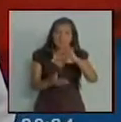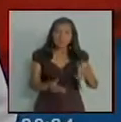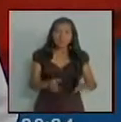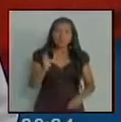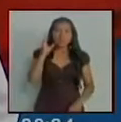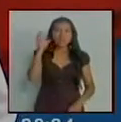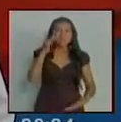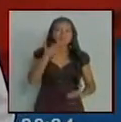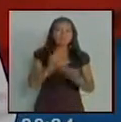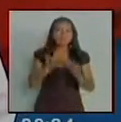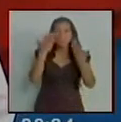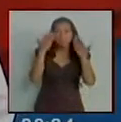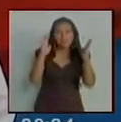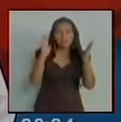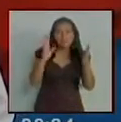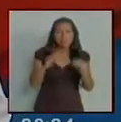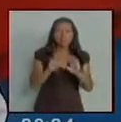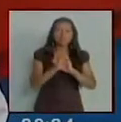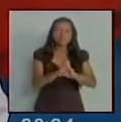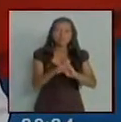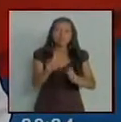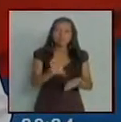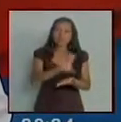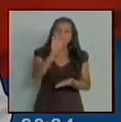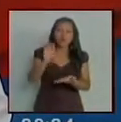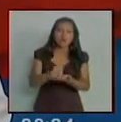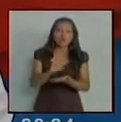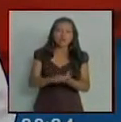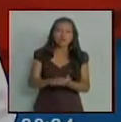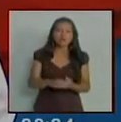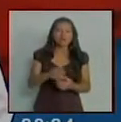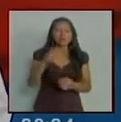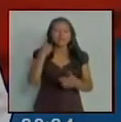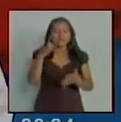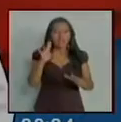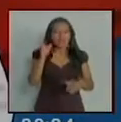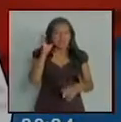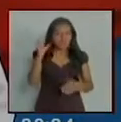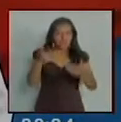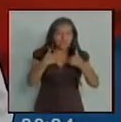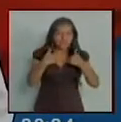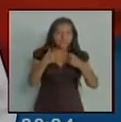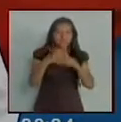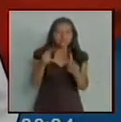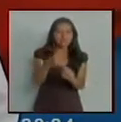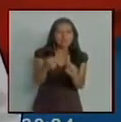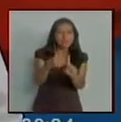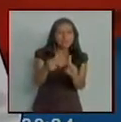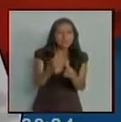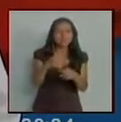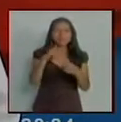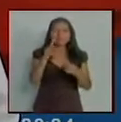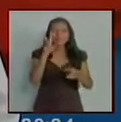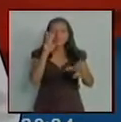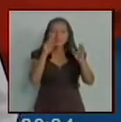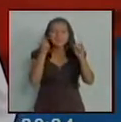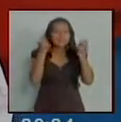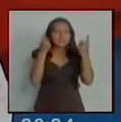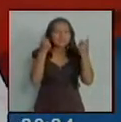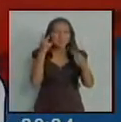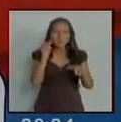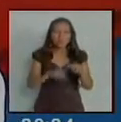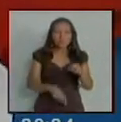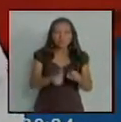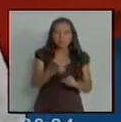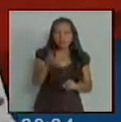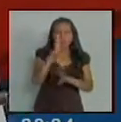lo que es escuchar bien. Entonces, en un colegio, ¿no? Los problemas de aprendizaje a veces son causa de una pérdida auditiva. Por ejemplo, un niño